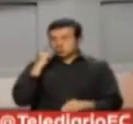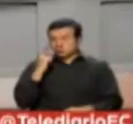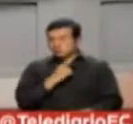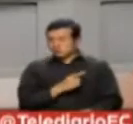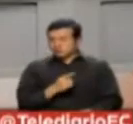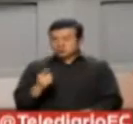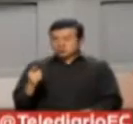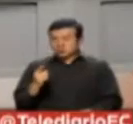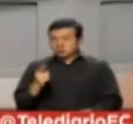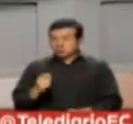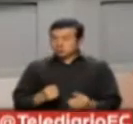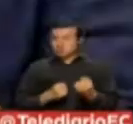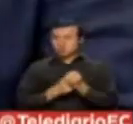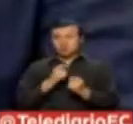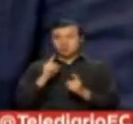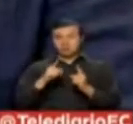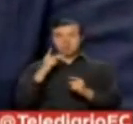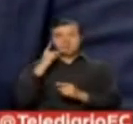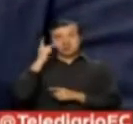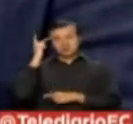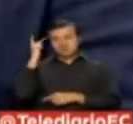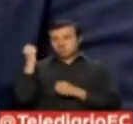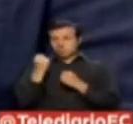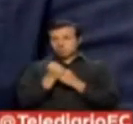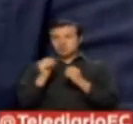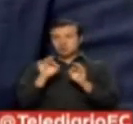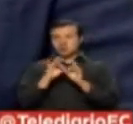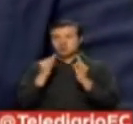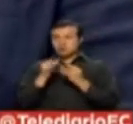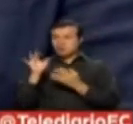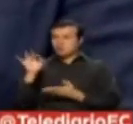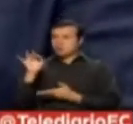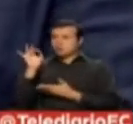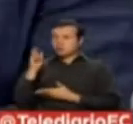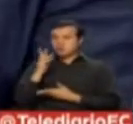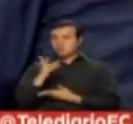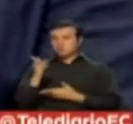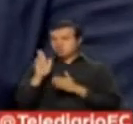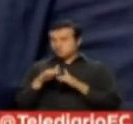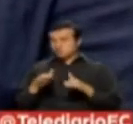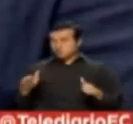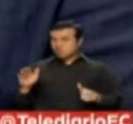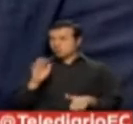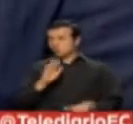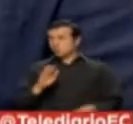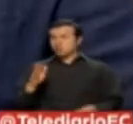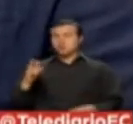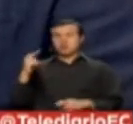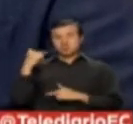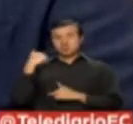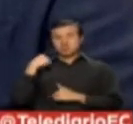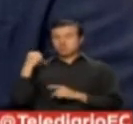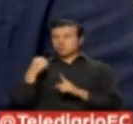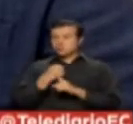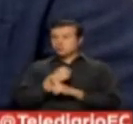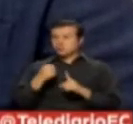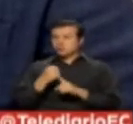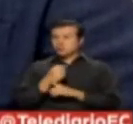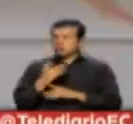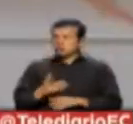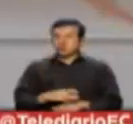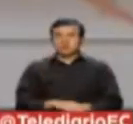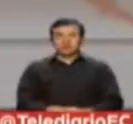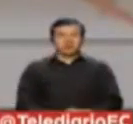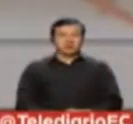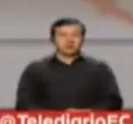recibió el apoyo de algunos padres familiares representantes de estudiantes pero que ejercía un género de violencia en